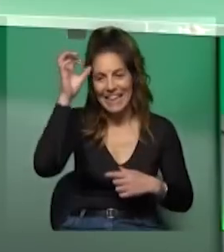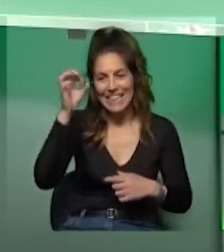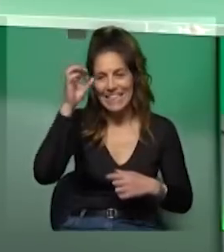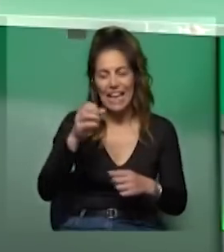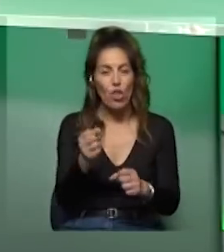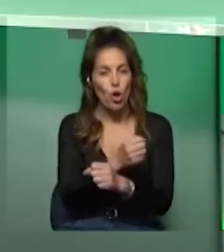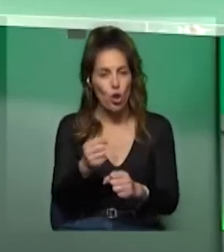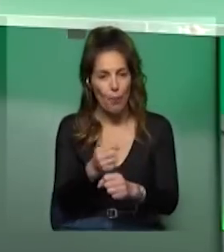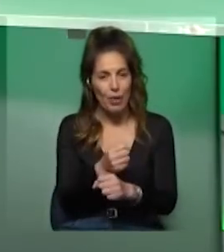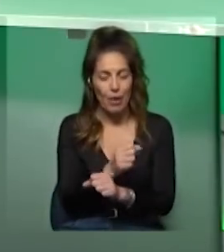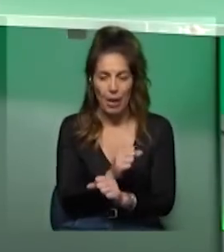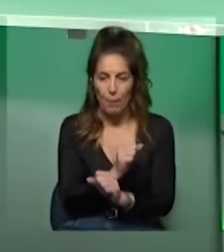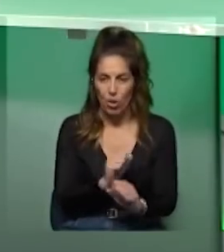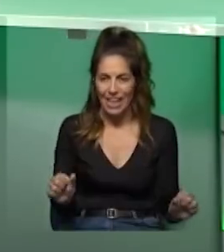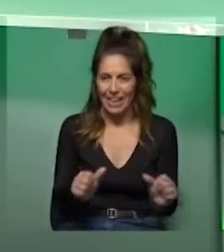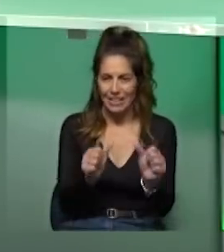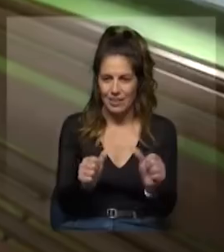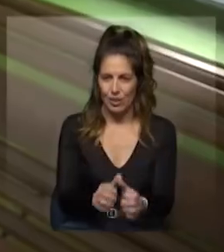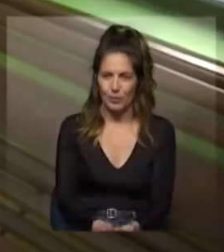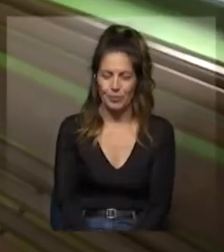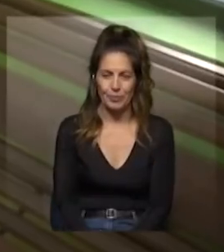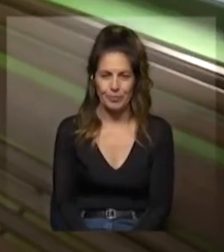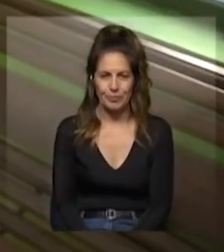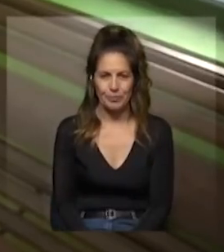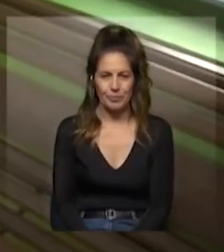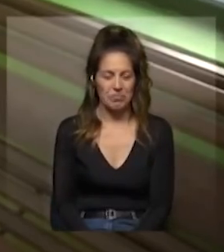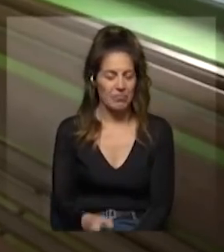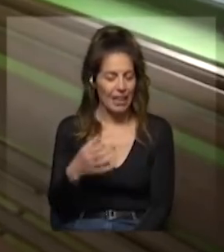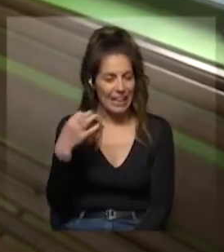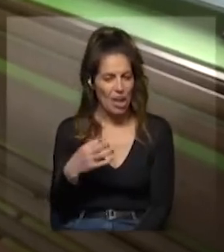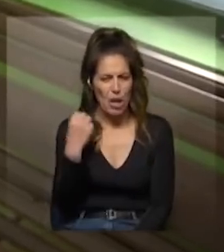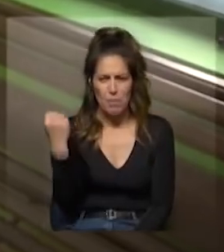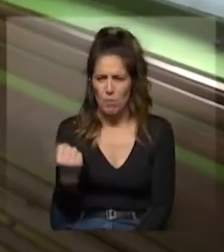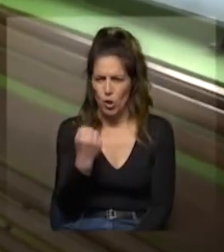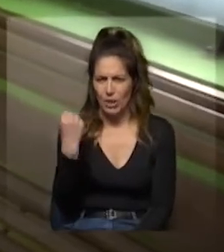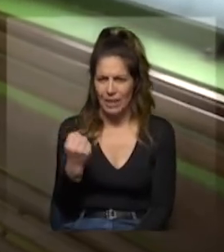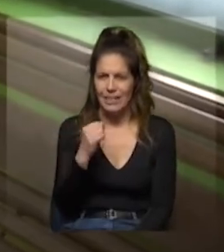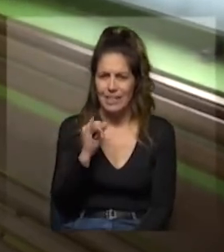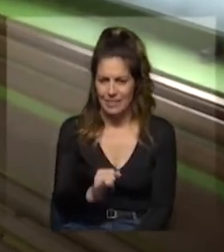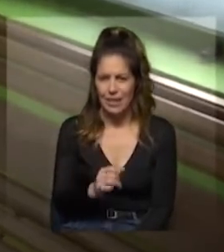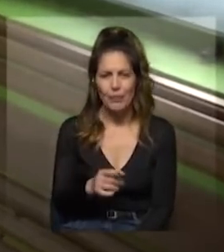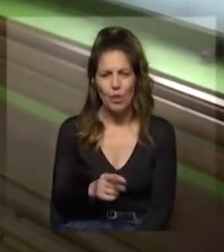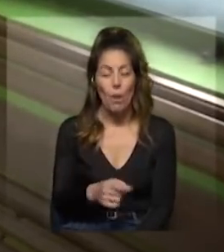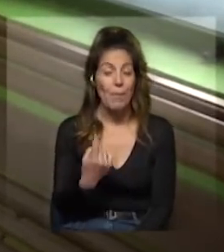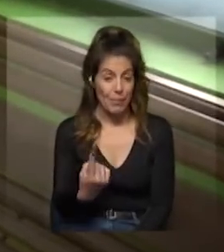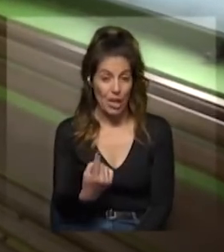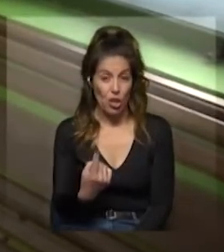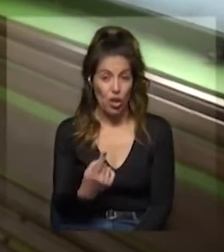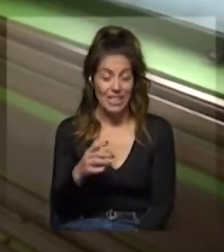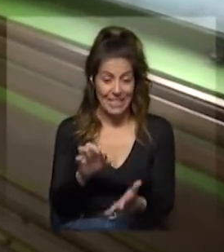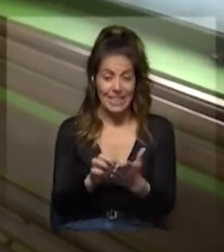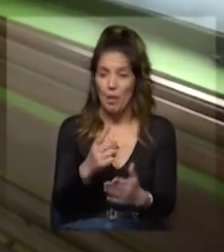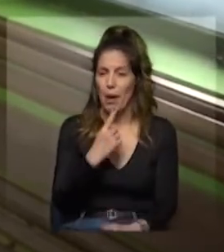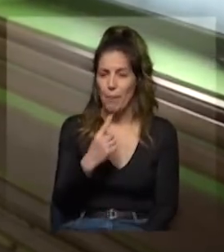mayoría para poder aplicarse nos parece importante por por varios motivos uno en primer lugar que el sistema